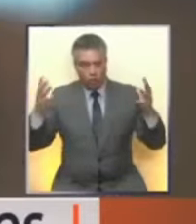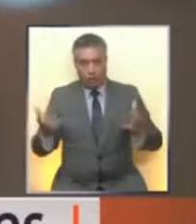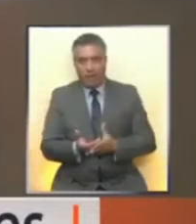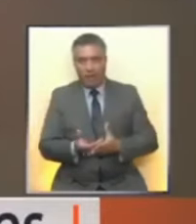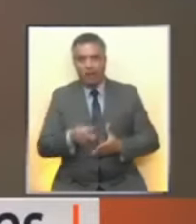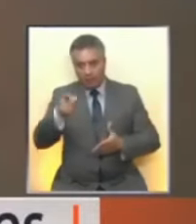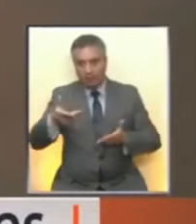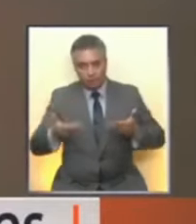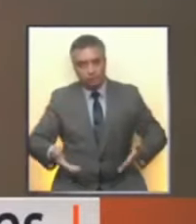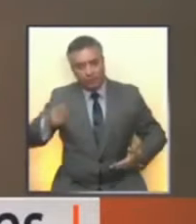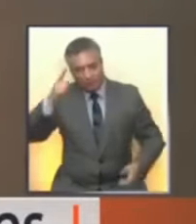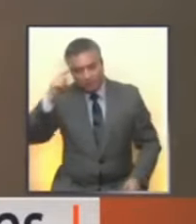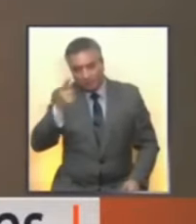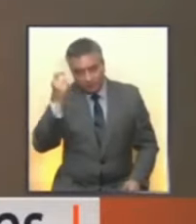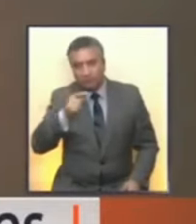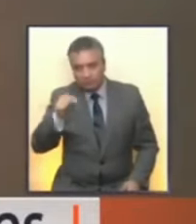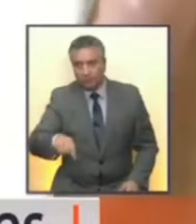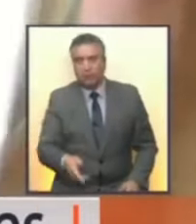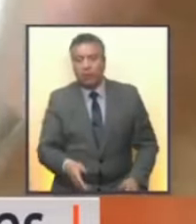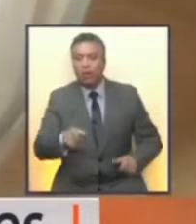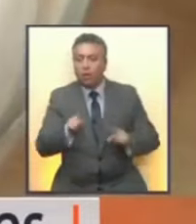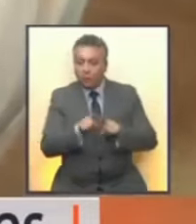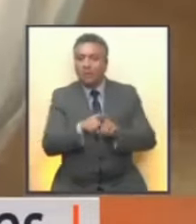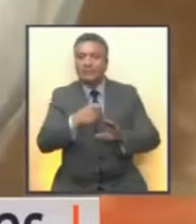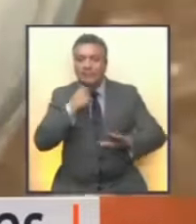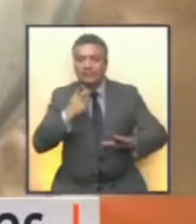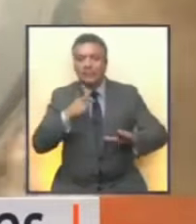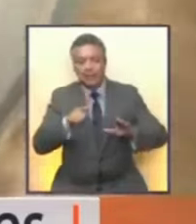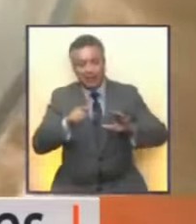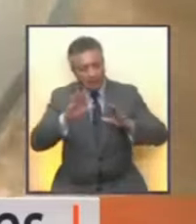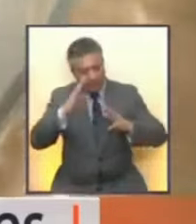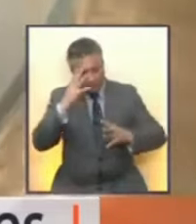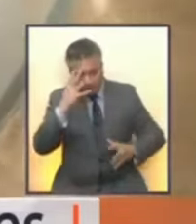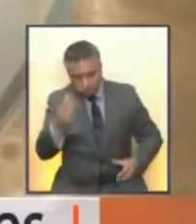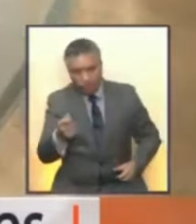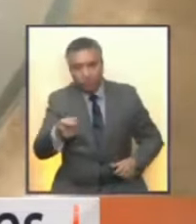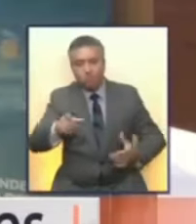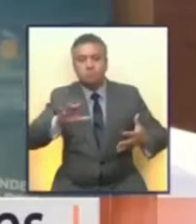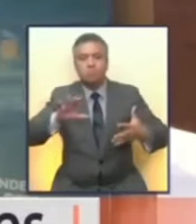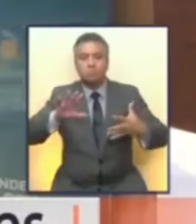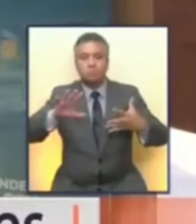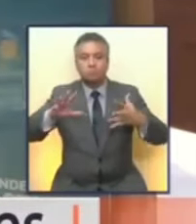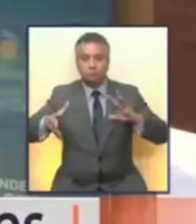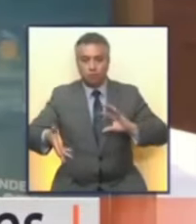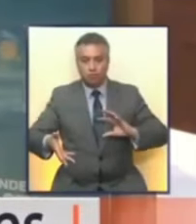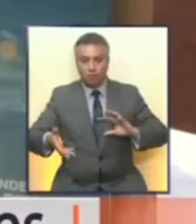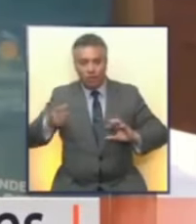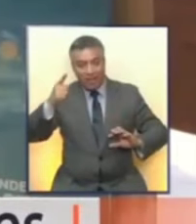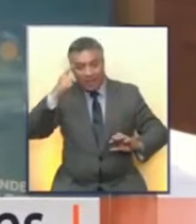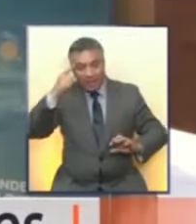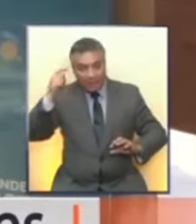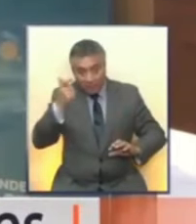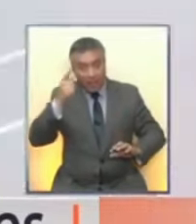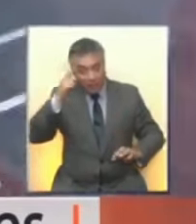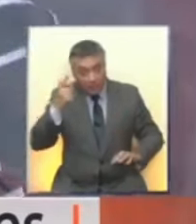presente de los inventores nacionales, conquistar el mundo desde afuera hacia adentro con ideas propias, ideas made